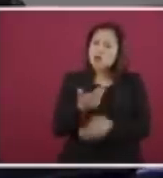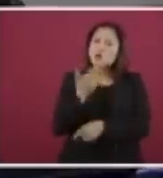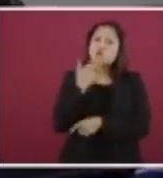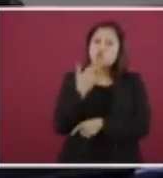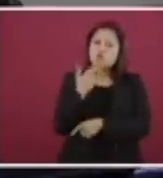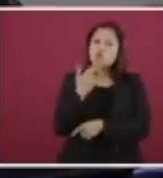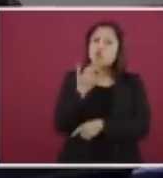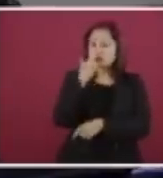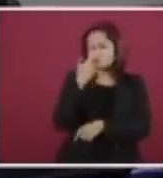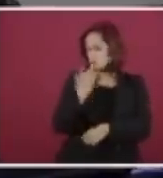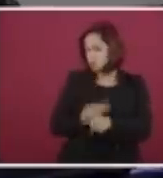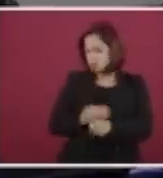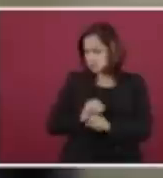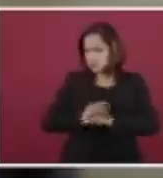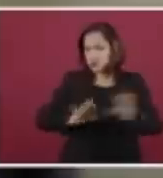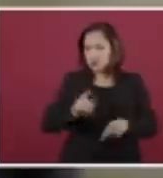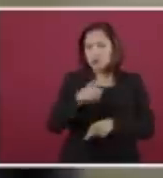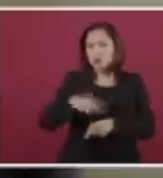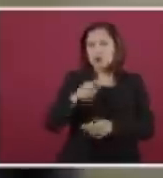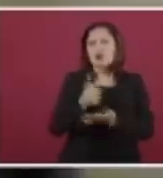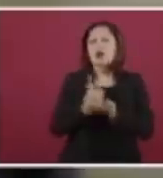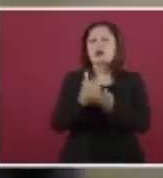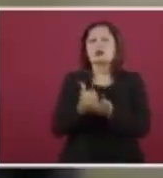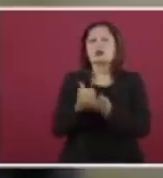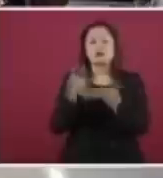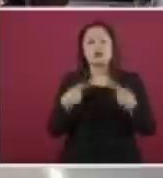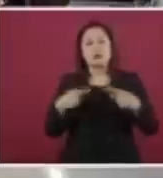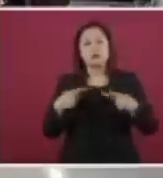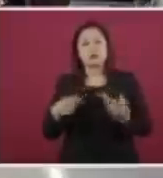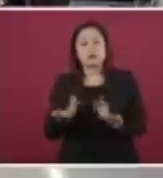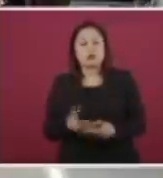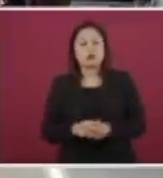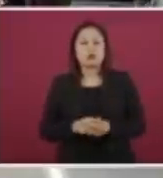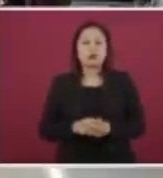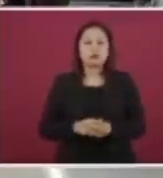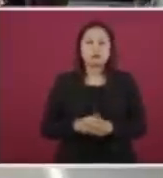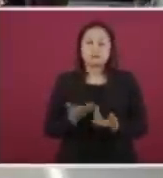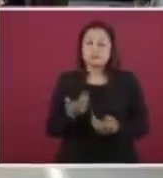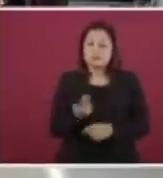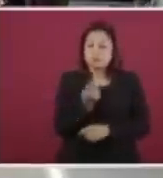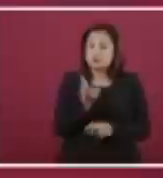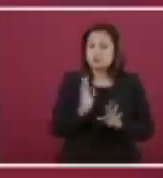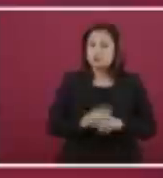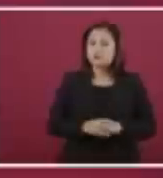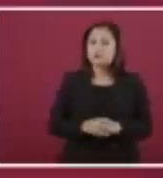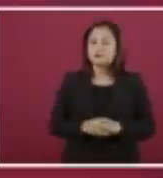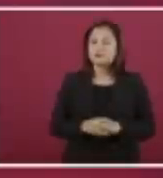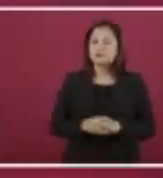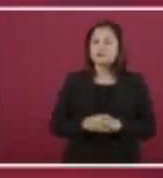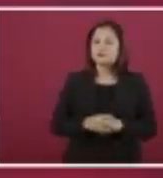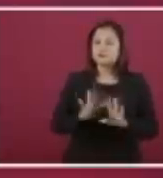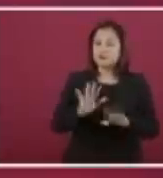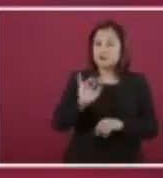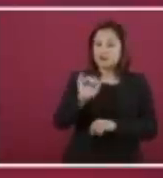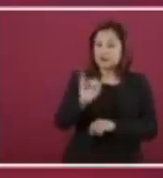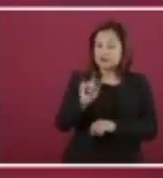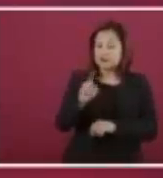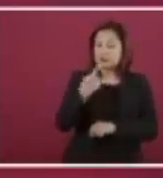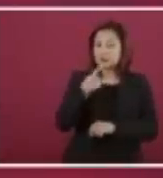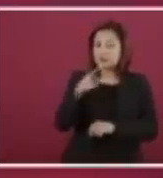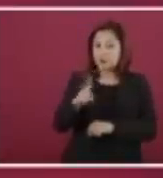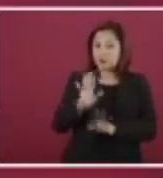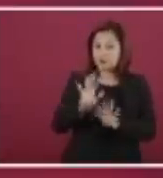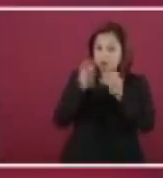bueno, saber si existe alguna posición al respecto. Muchas gracias. Sí, estamos atendiendo esta demanda,